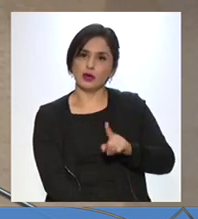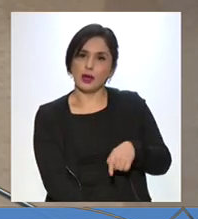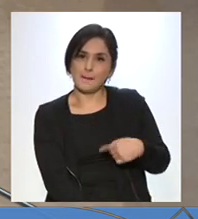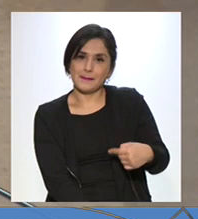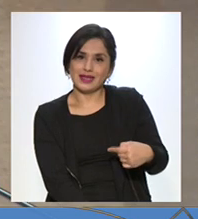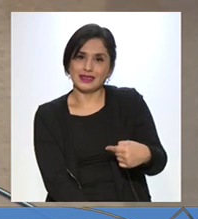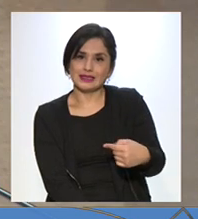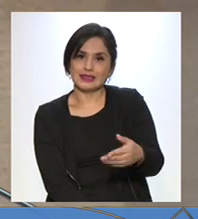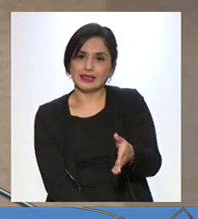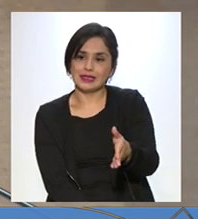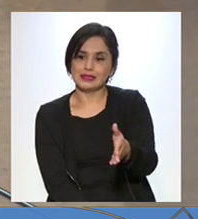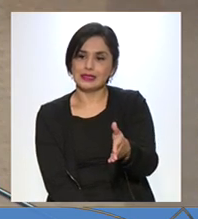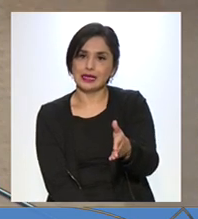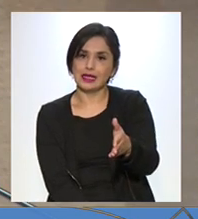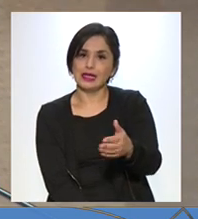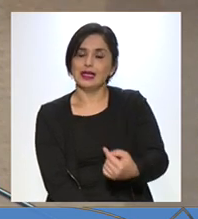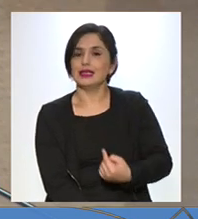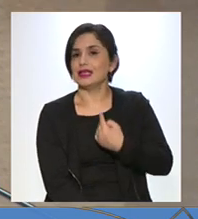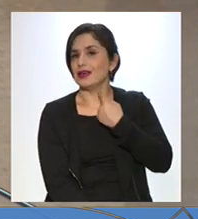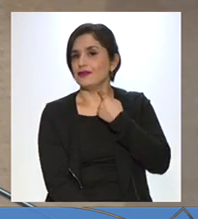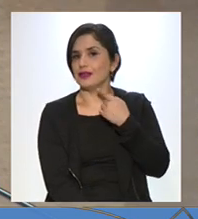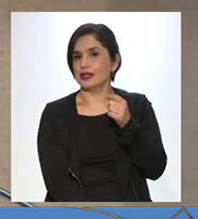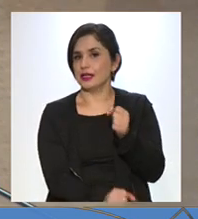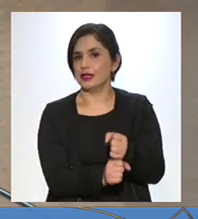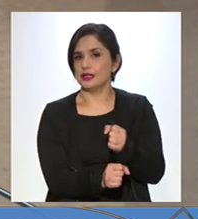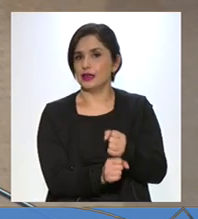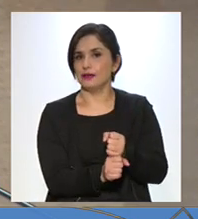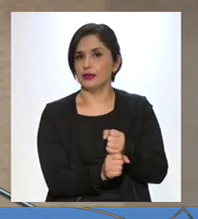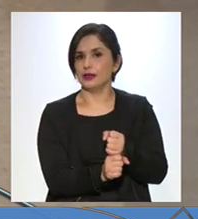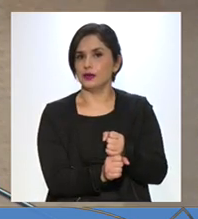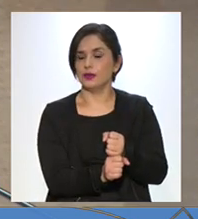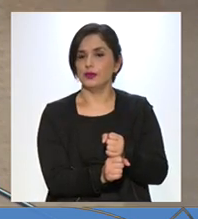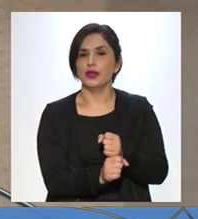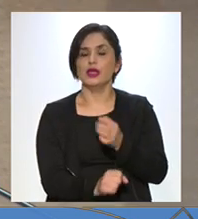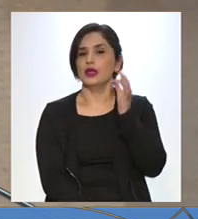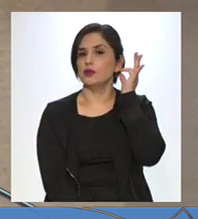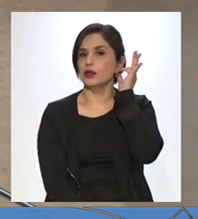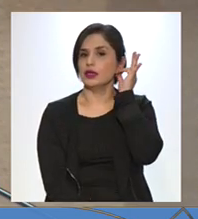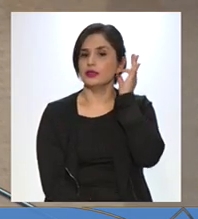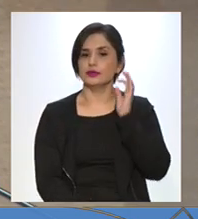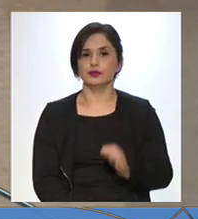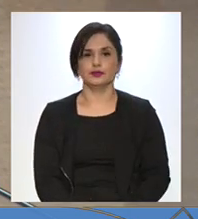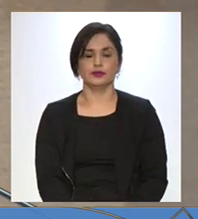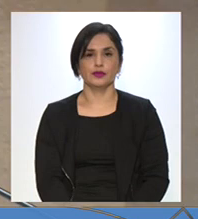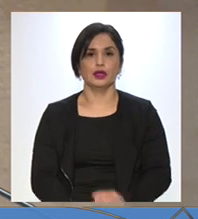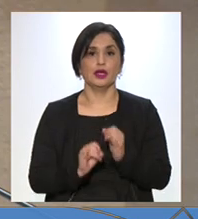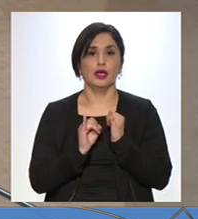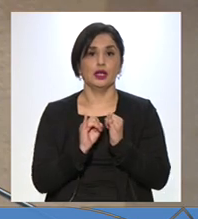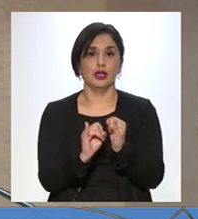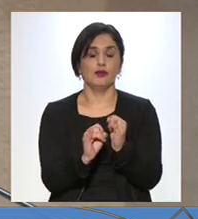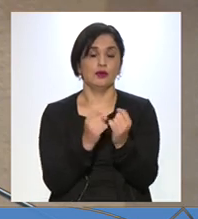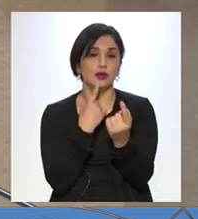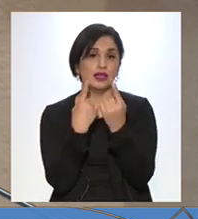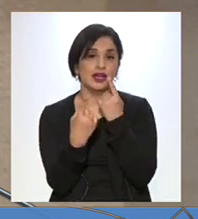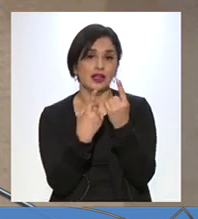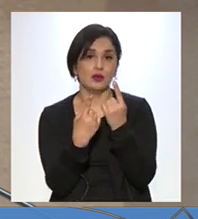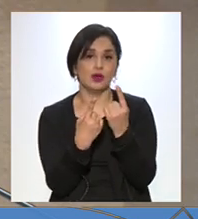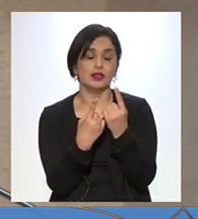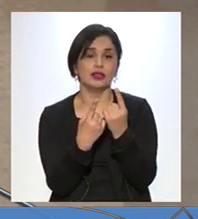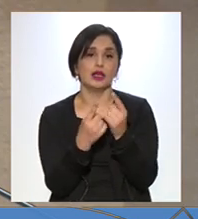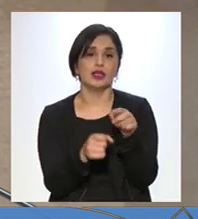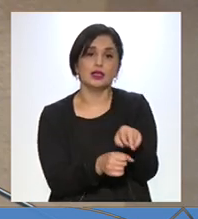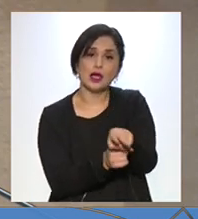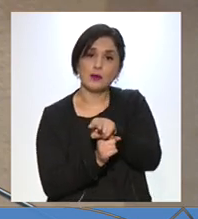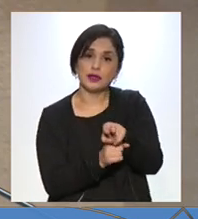aunque persisten brechas que afectan especialmente el empleo por cuenta propia y a las mujeres. La información de las encuestas y los datos administrativos muestran